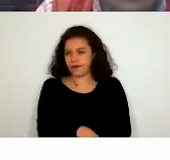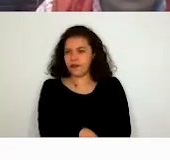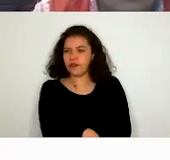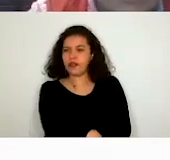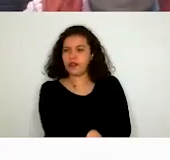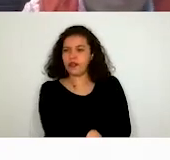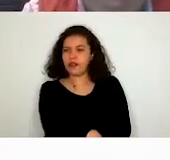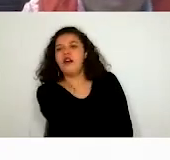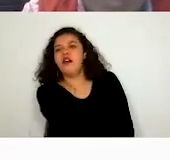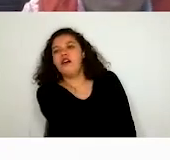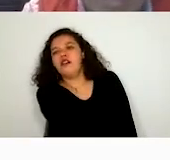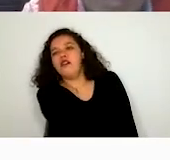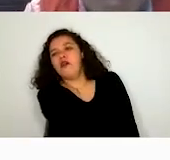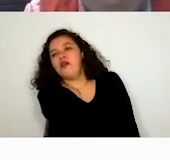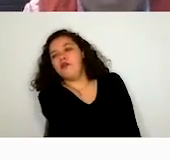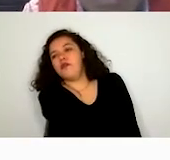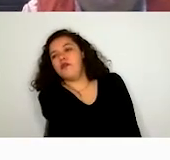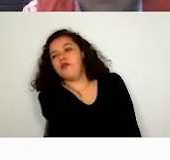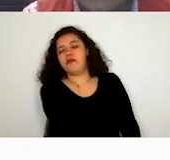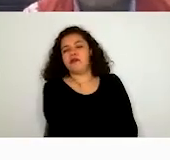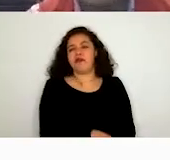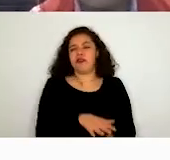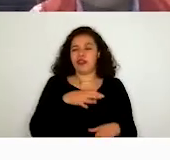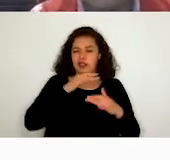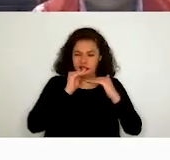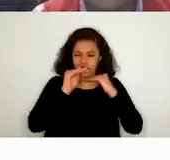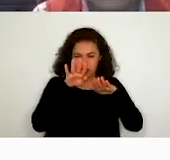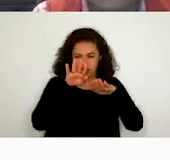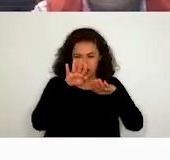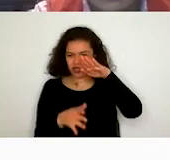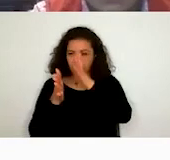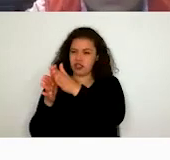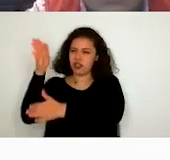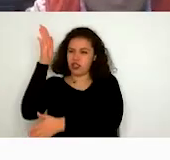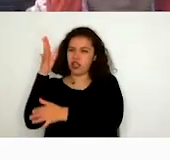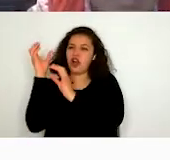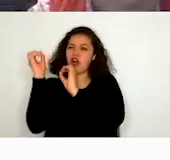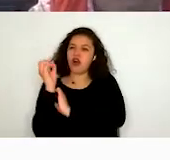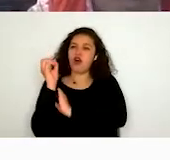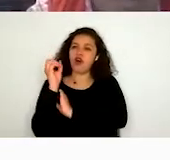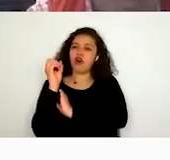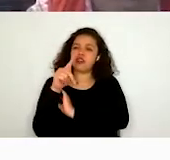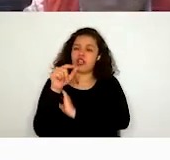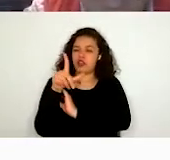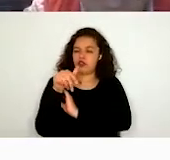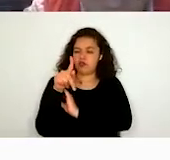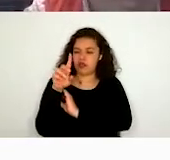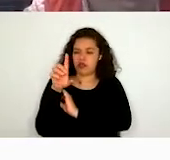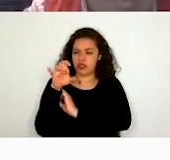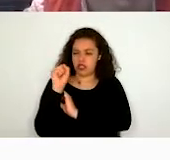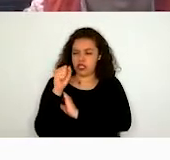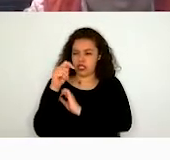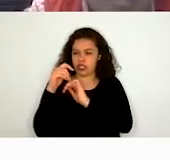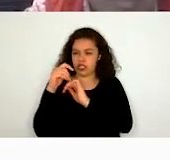Los desniveles del terreno, muros de contención o elementos peligrosos como taludes, rampas o escaleras deben de estar